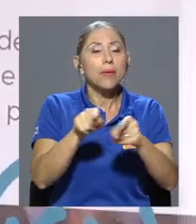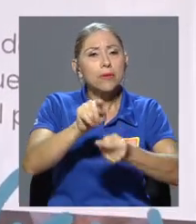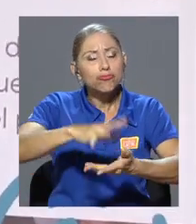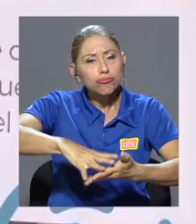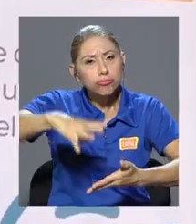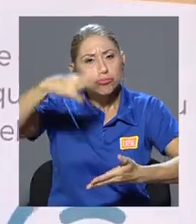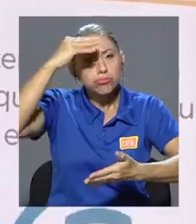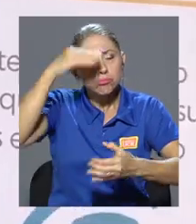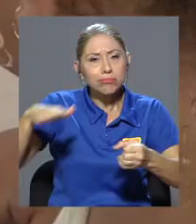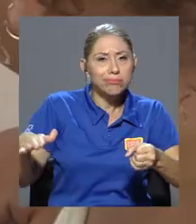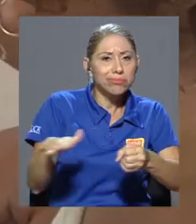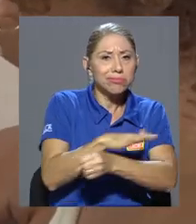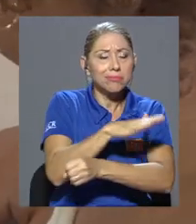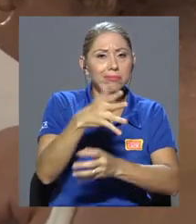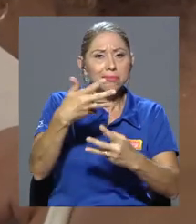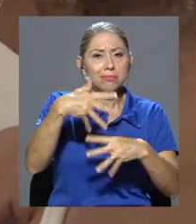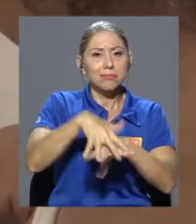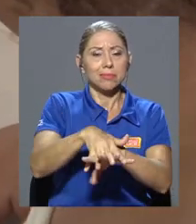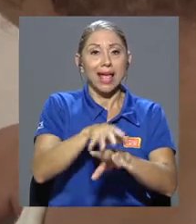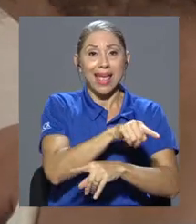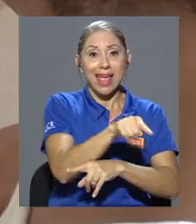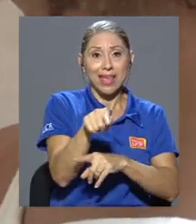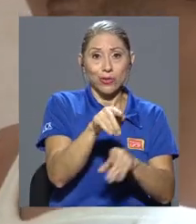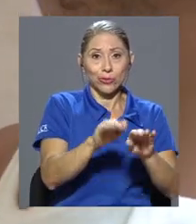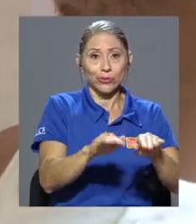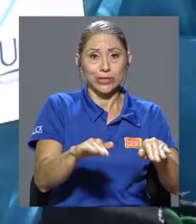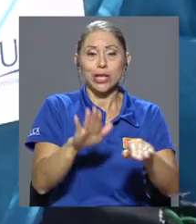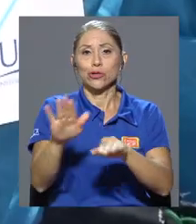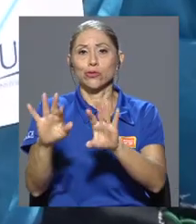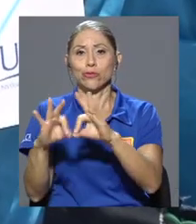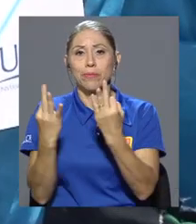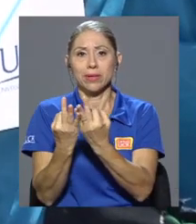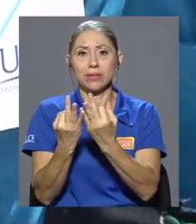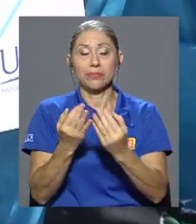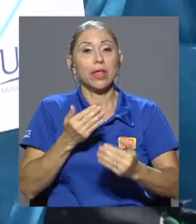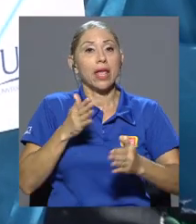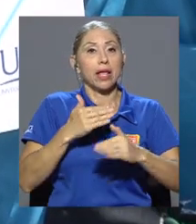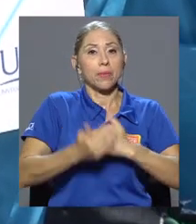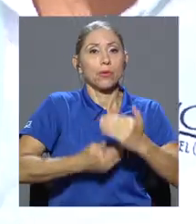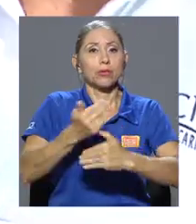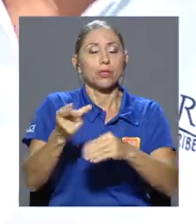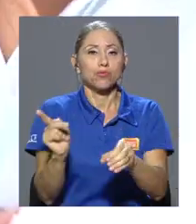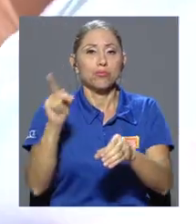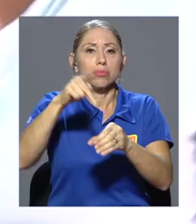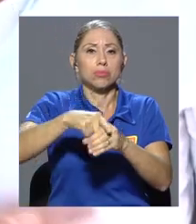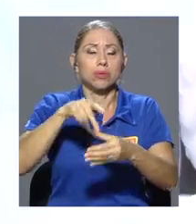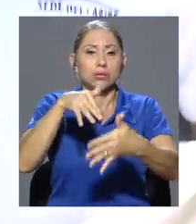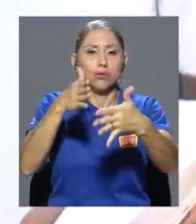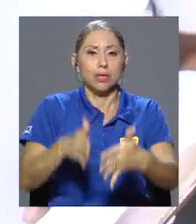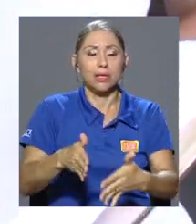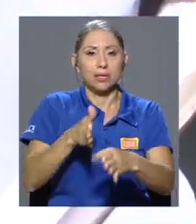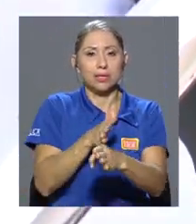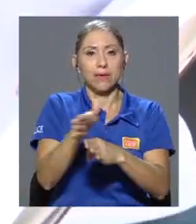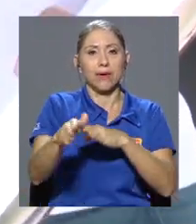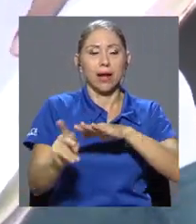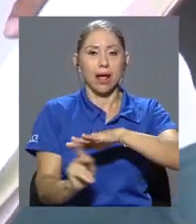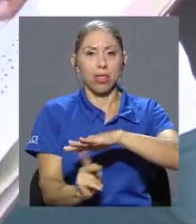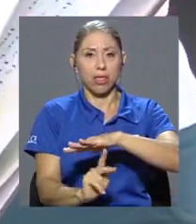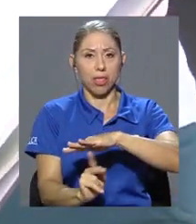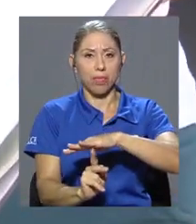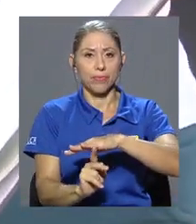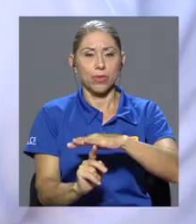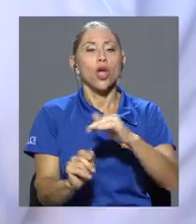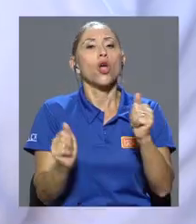formación integral para ellos y sus familias en el proceso de formación educativa participan estudiantes de la carrera de educación preescolar